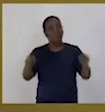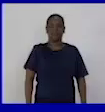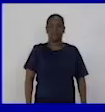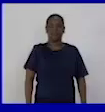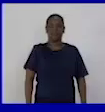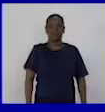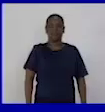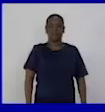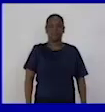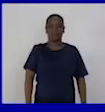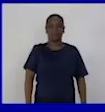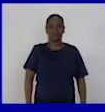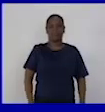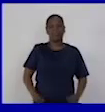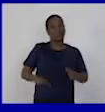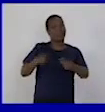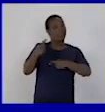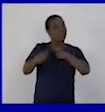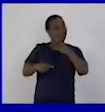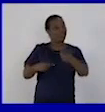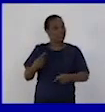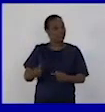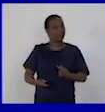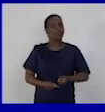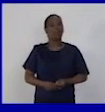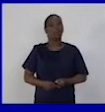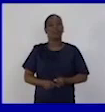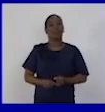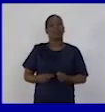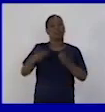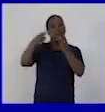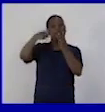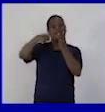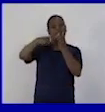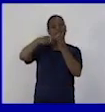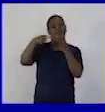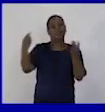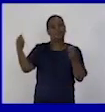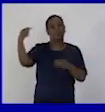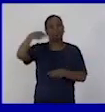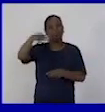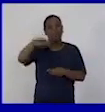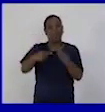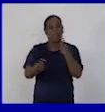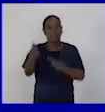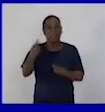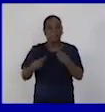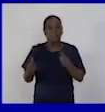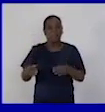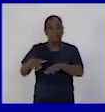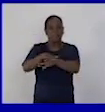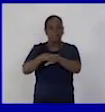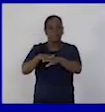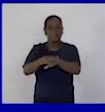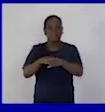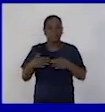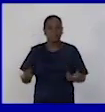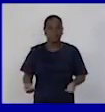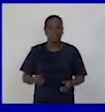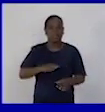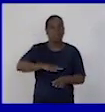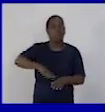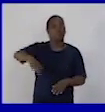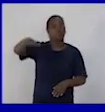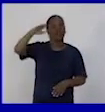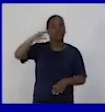continuación. Continuaríamos con el factor superficie de contacto. Recordar que al aumentar la superficie